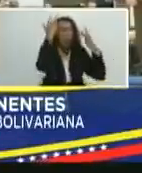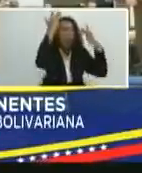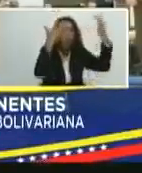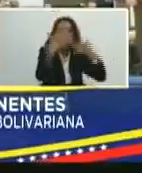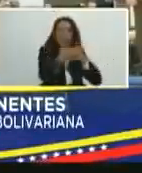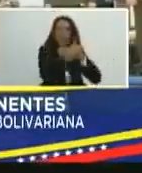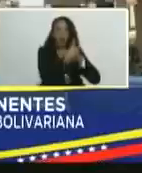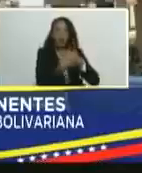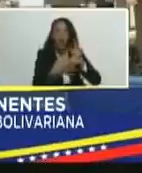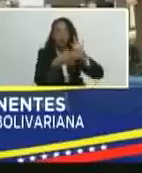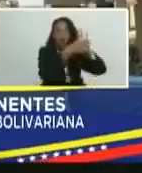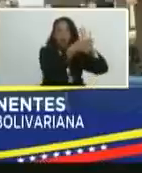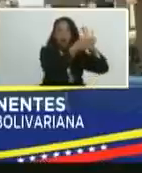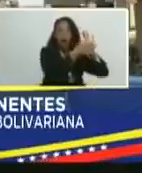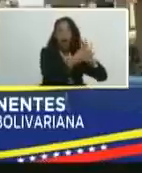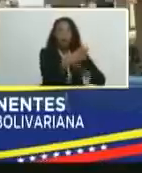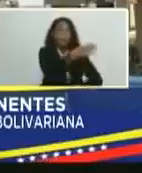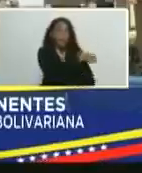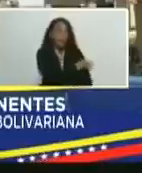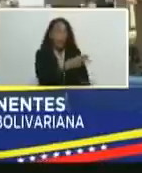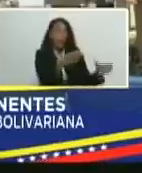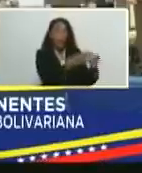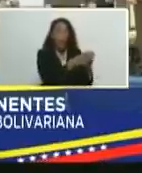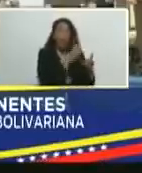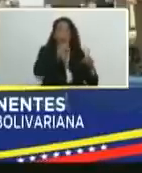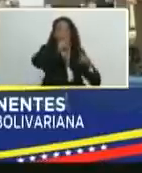y sus aliados satélites del mundo?